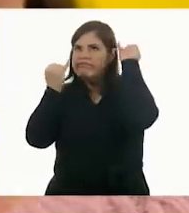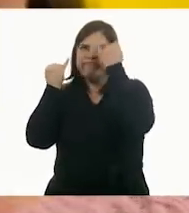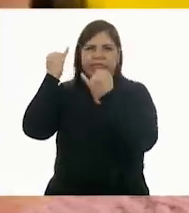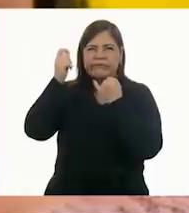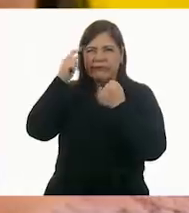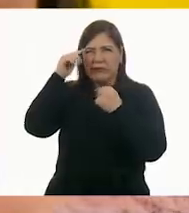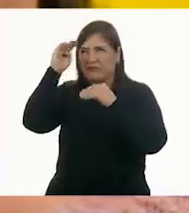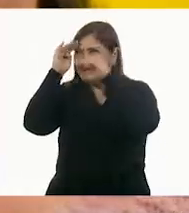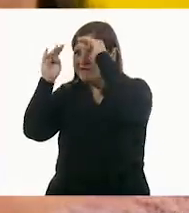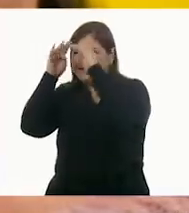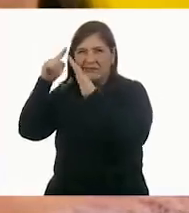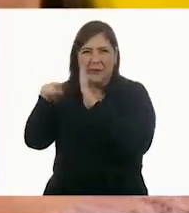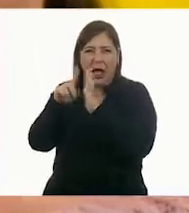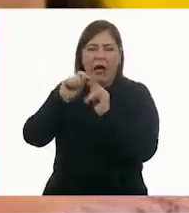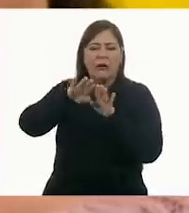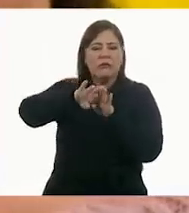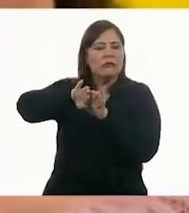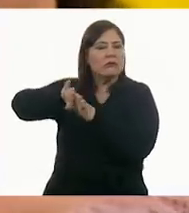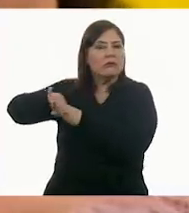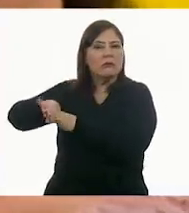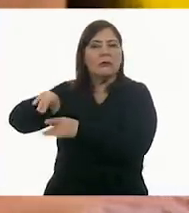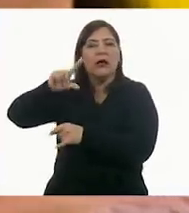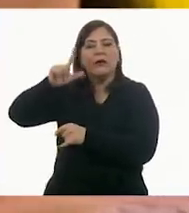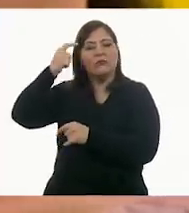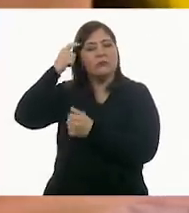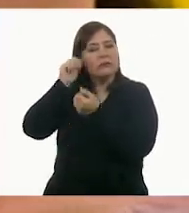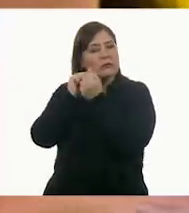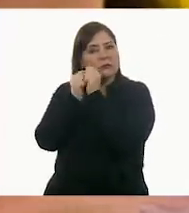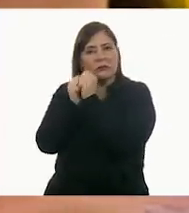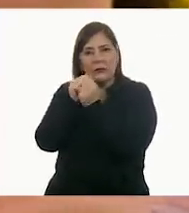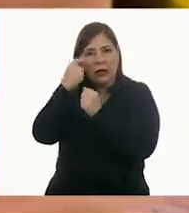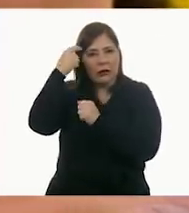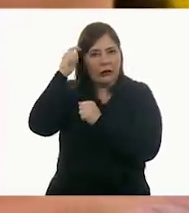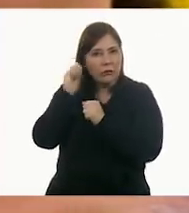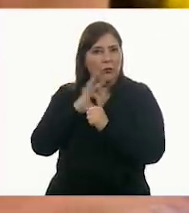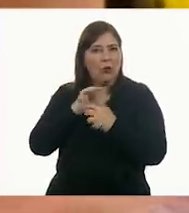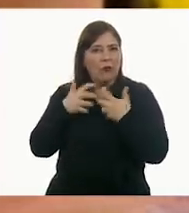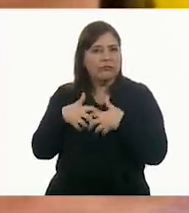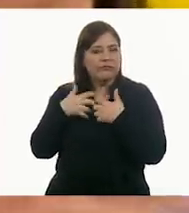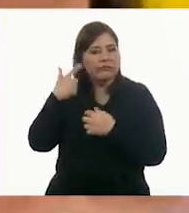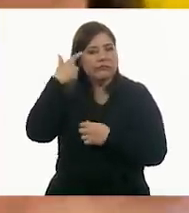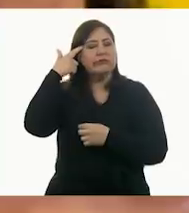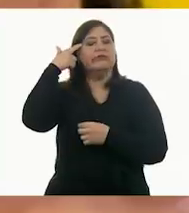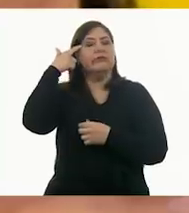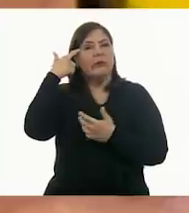entonces nuestro cerebro puede pensar con